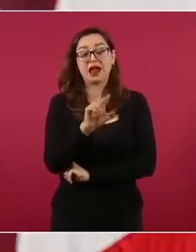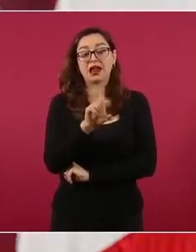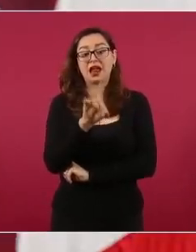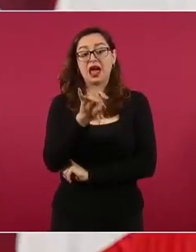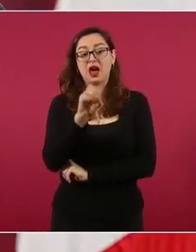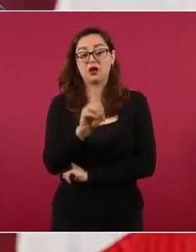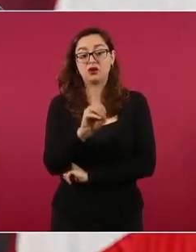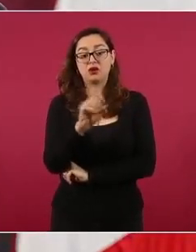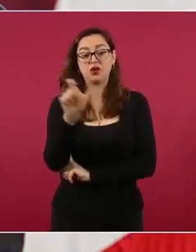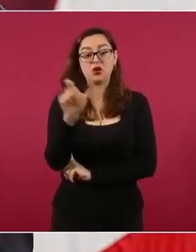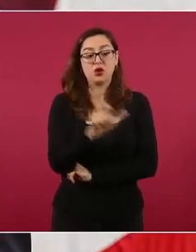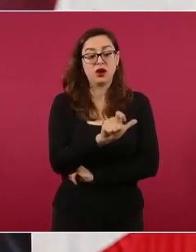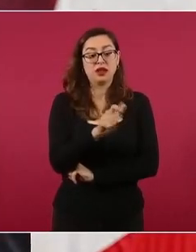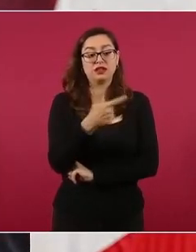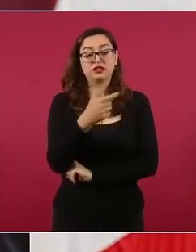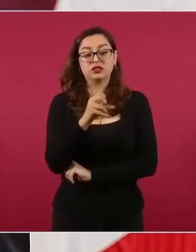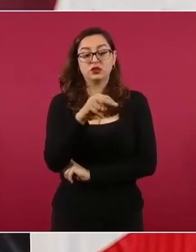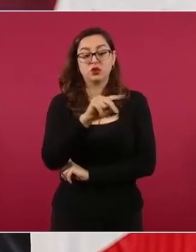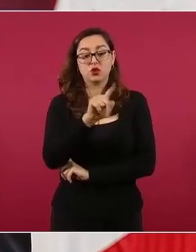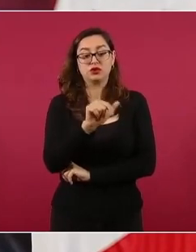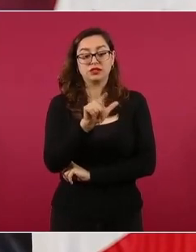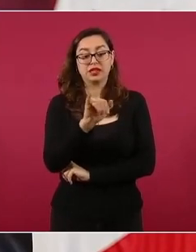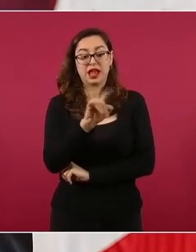del finado Fidel Velázquez,